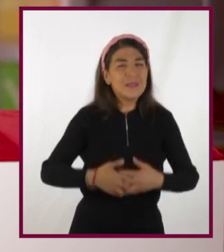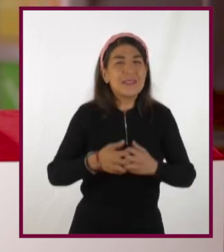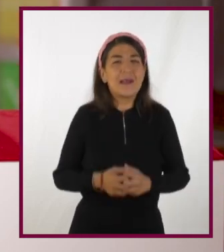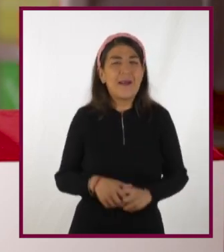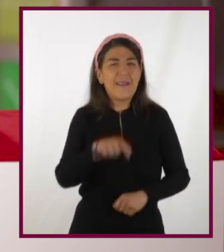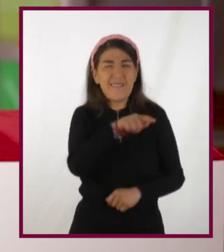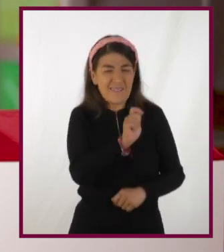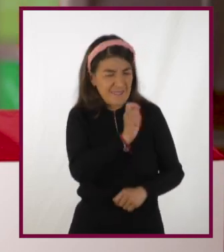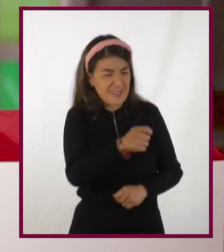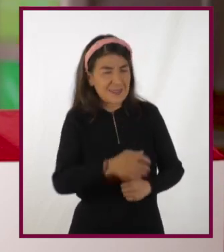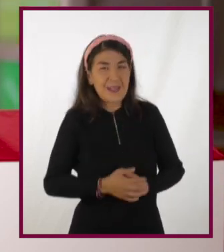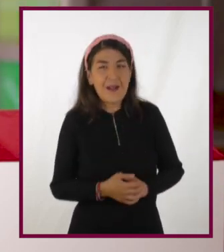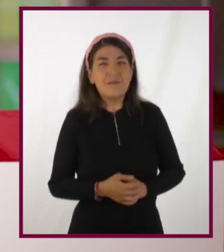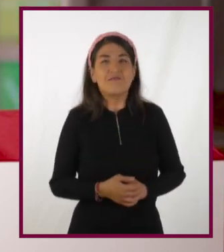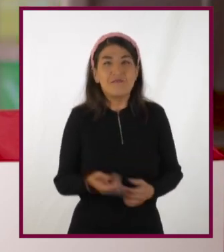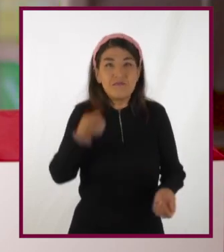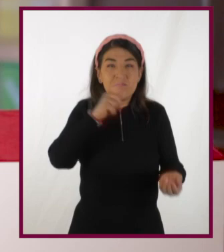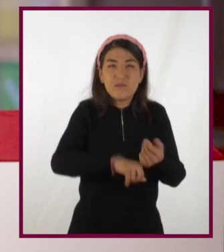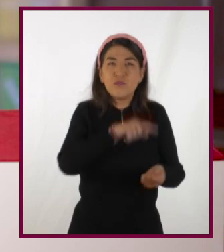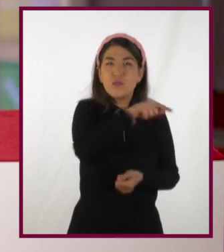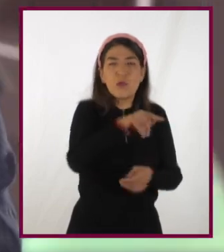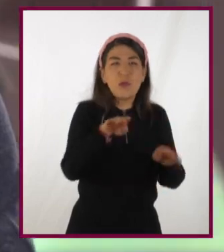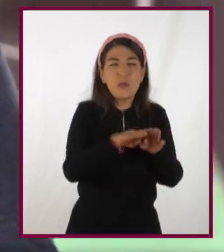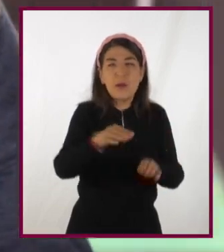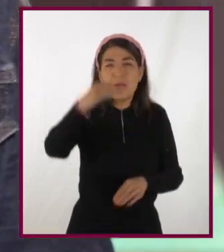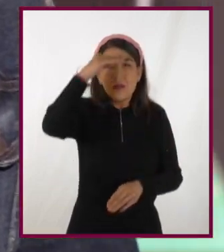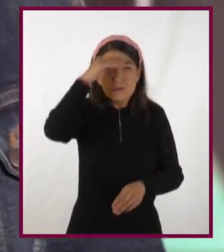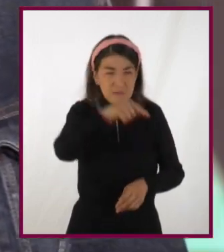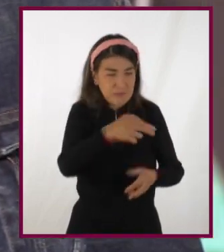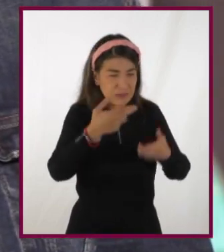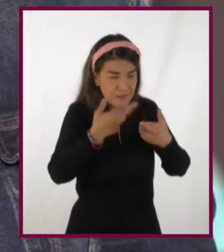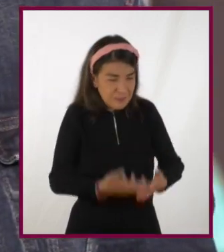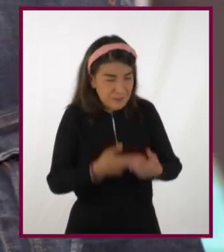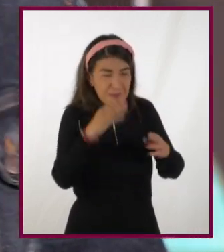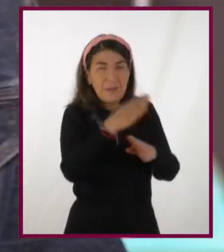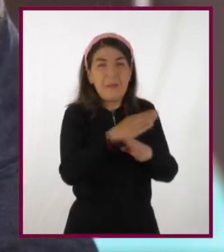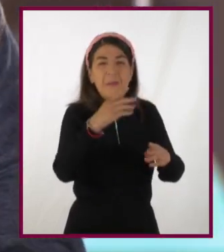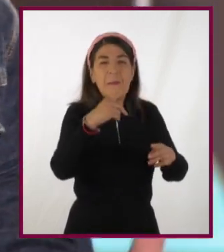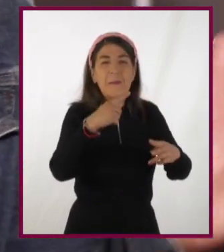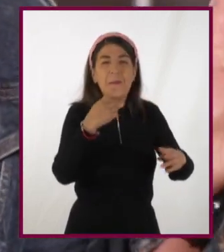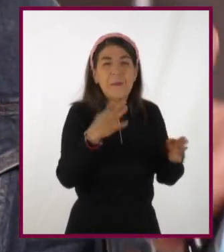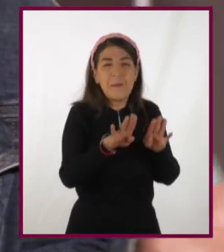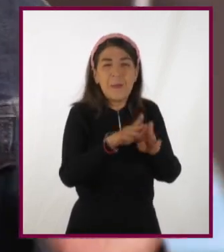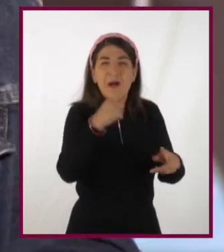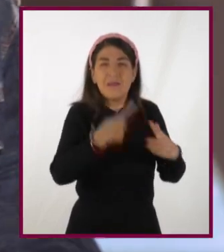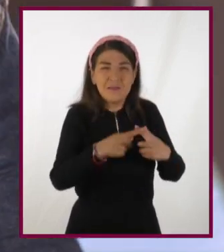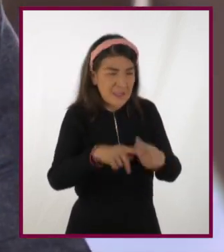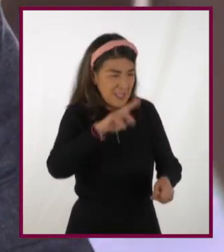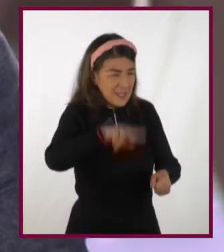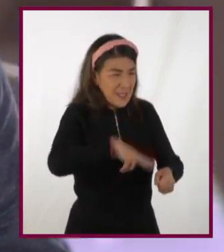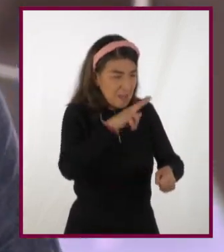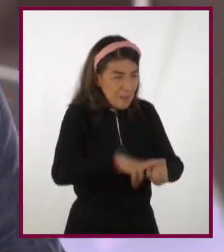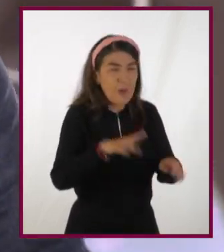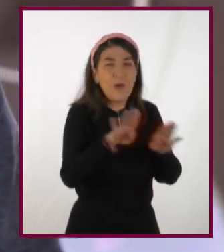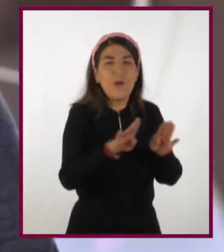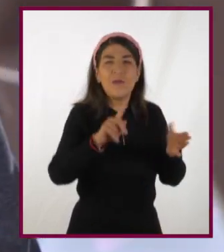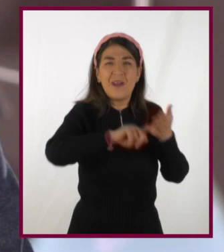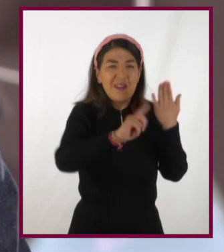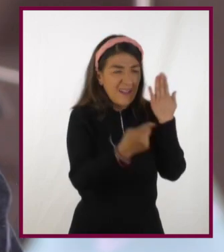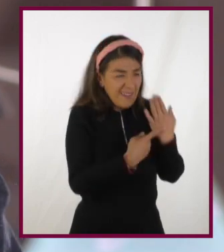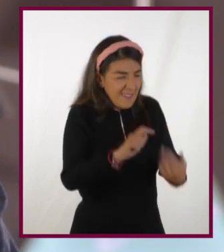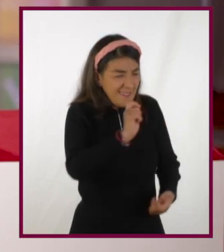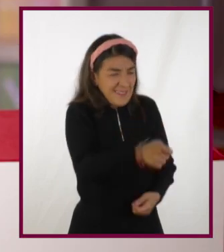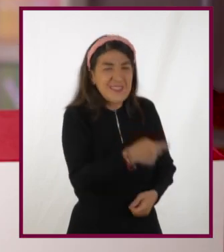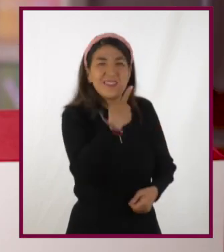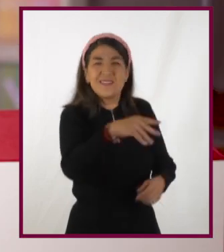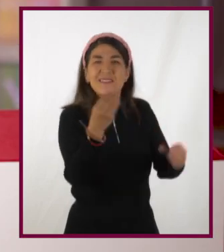¿eh? Es más bien todo el pensamiento que hay detrás. Ver la naturaleza y preguntarte qué hay detrás de ella, por qué pasan las